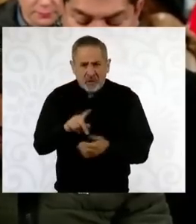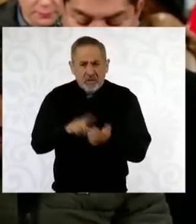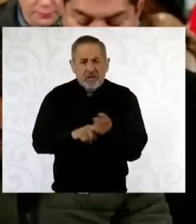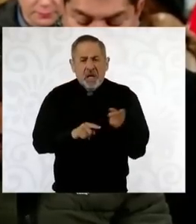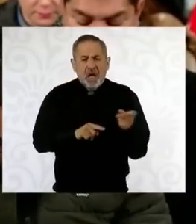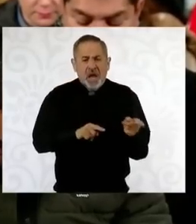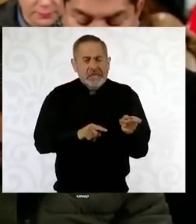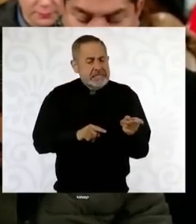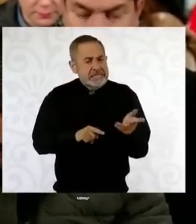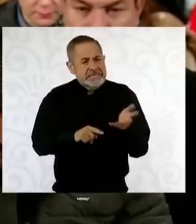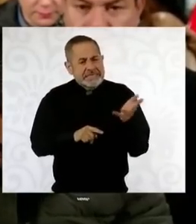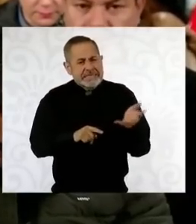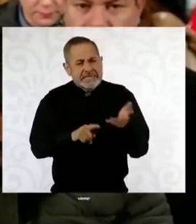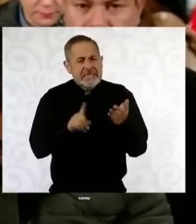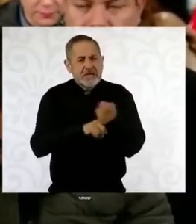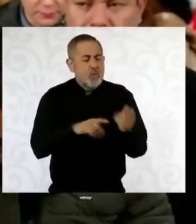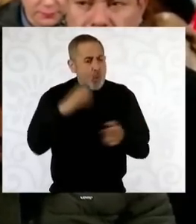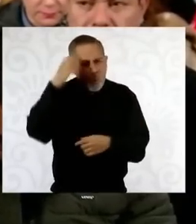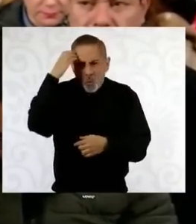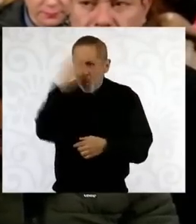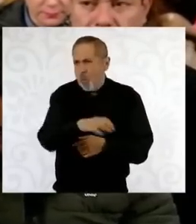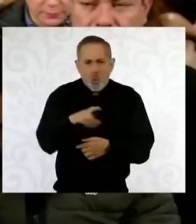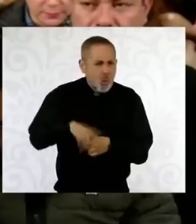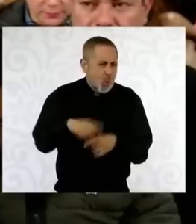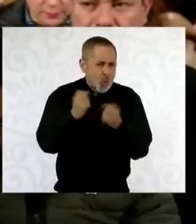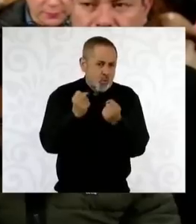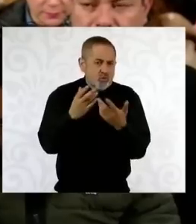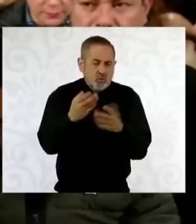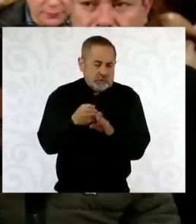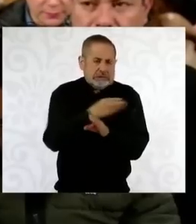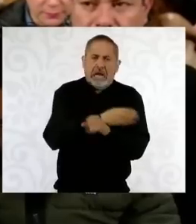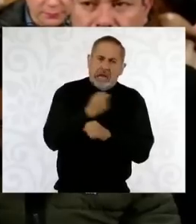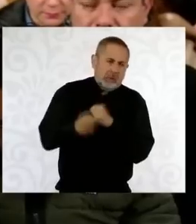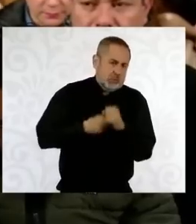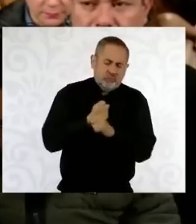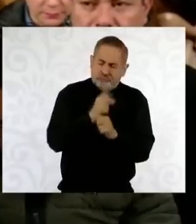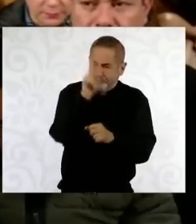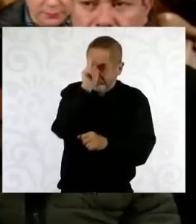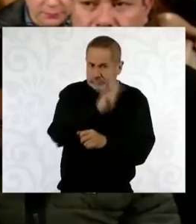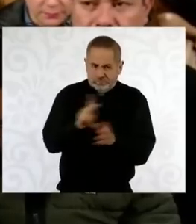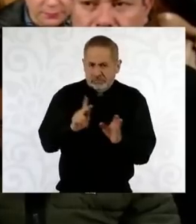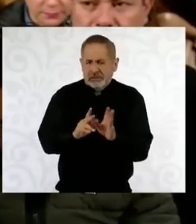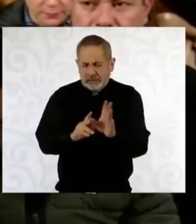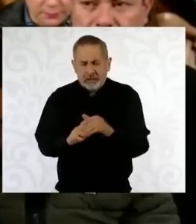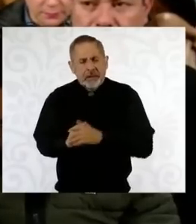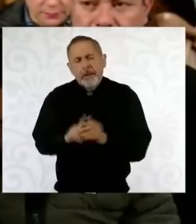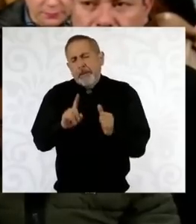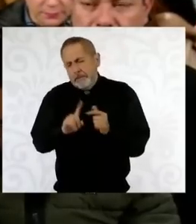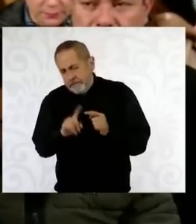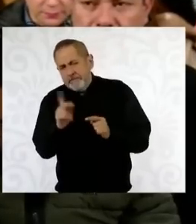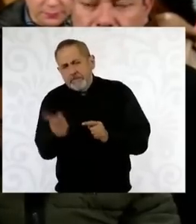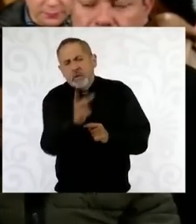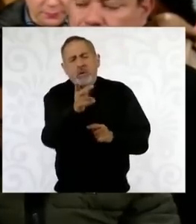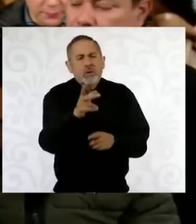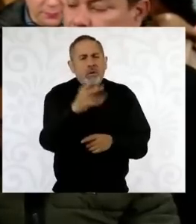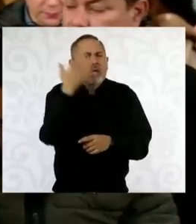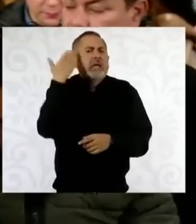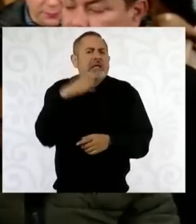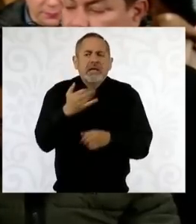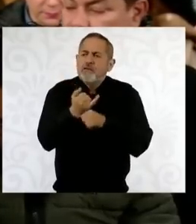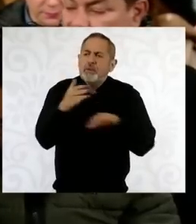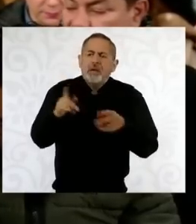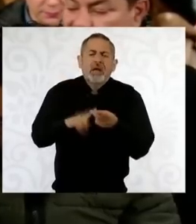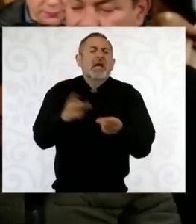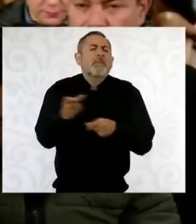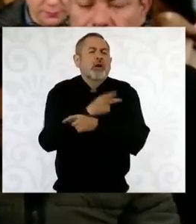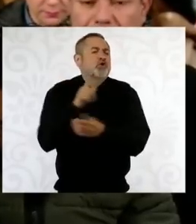situado una cuestión de crimen durante los años anteriores. Primero, preguntarle qué información tiene sobre